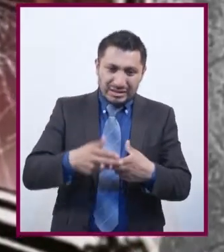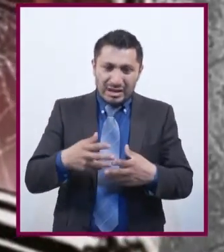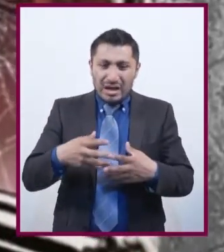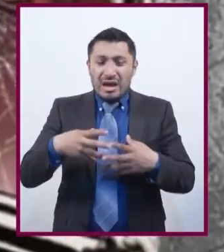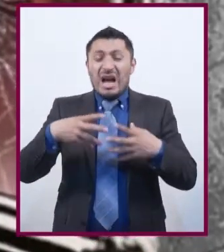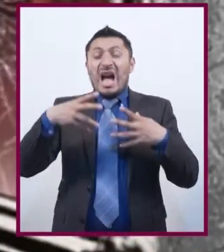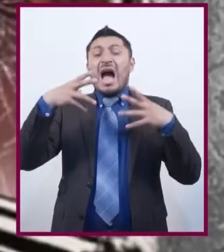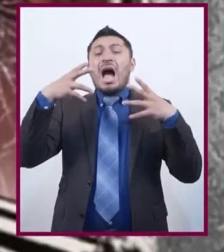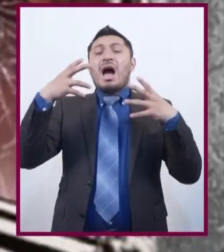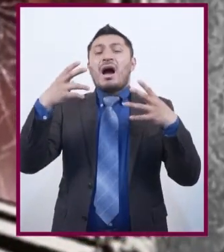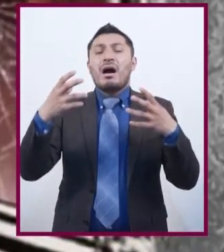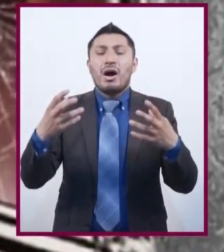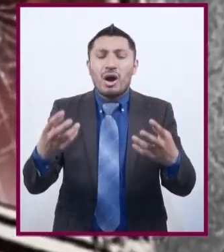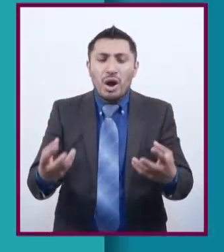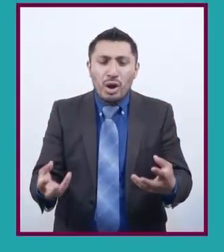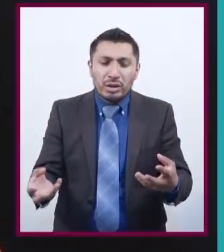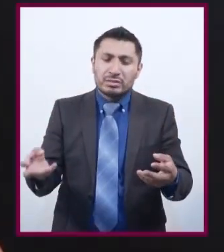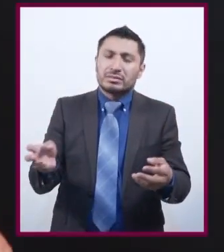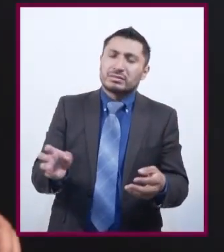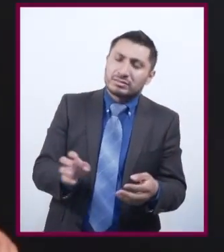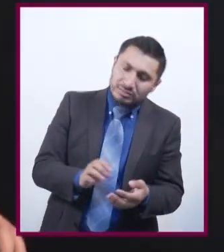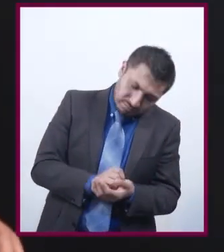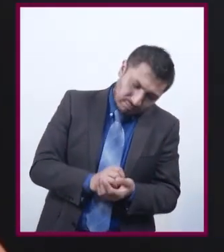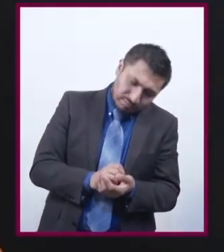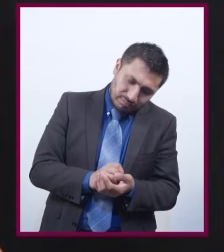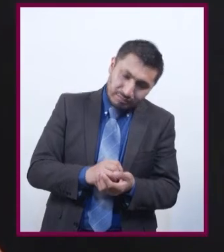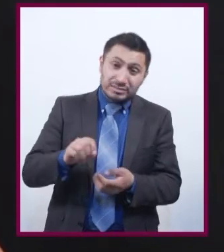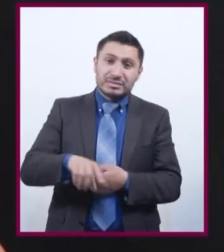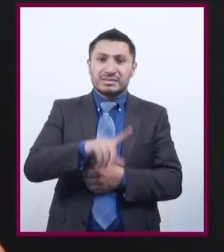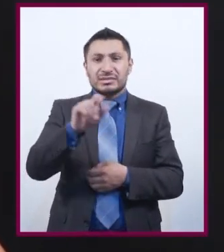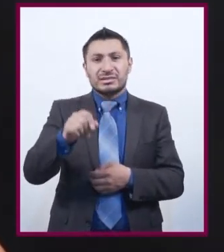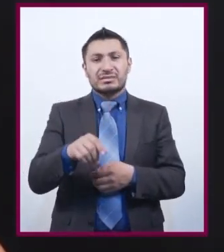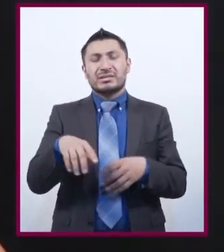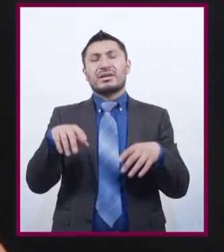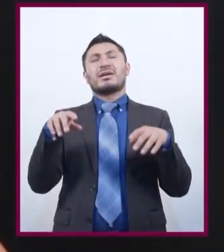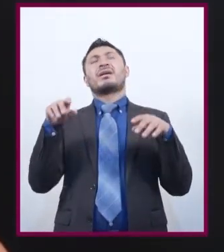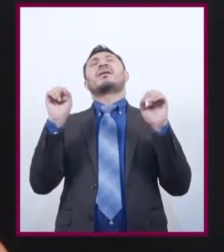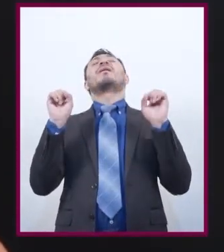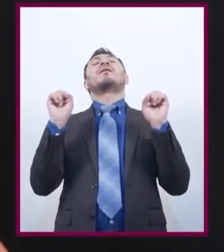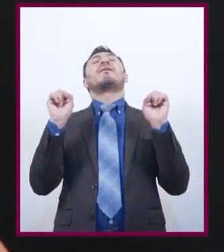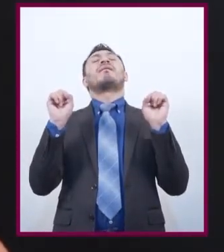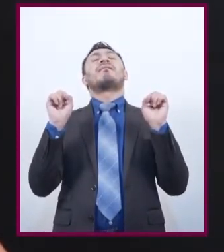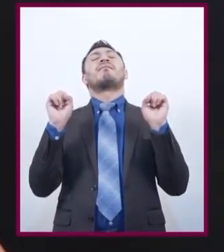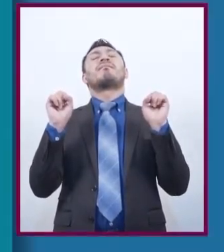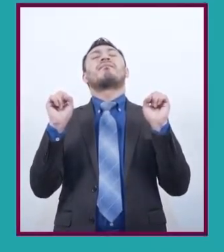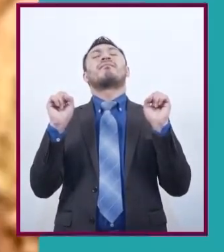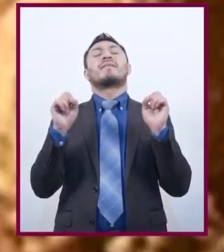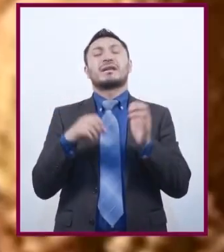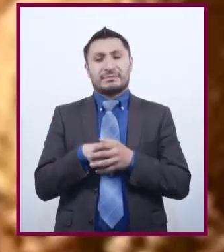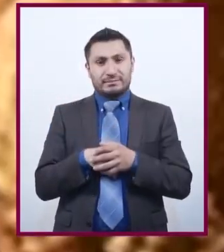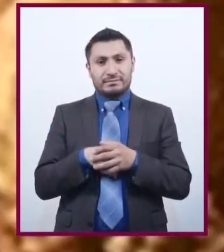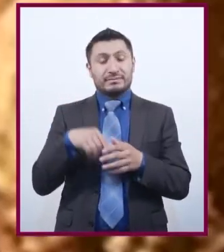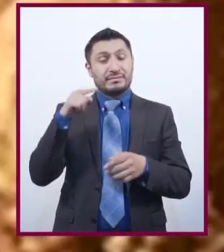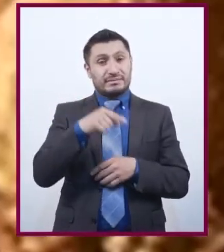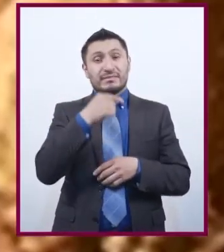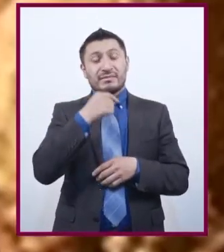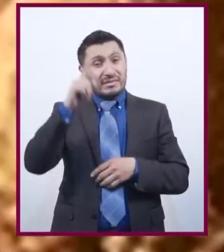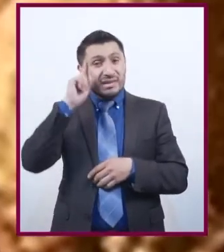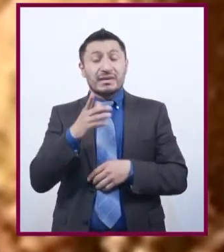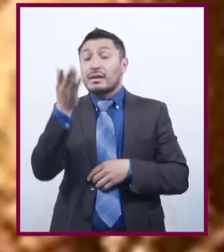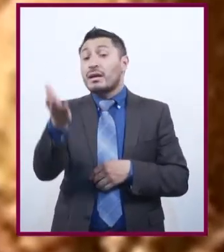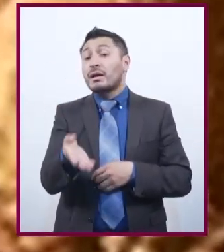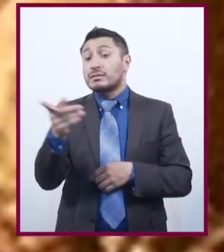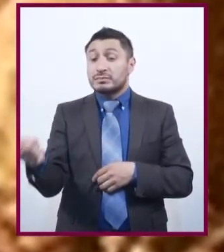hasta que exhaló un extraño Suspiro y suprimió al costado luego cayó boca arriba y quedó inmóvil